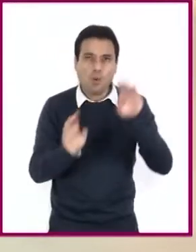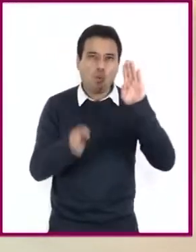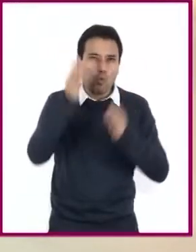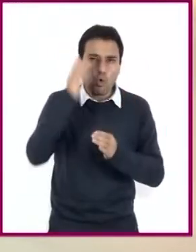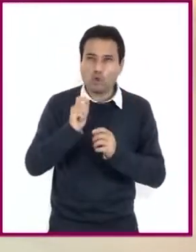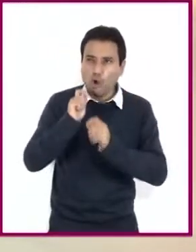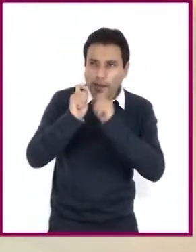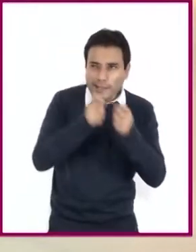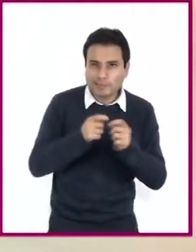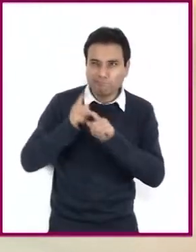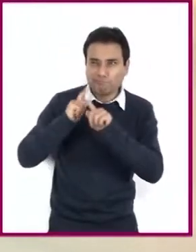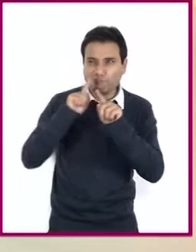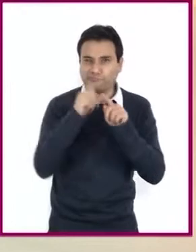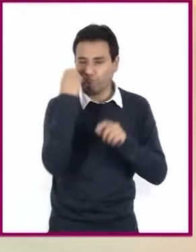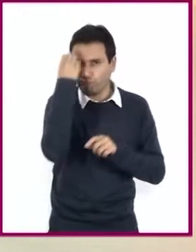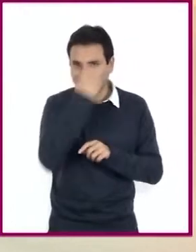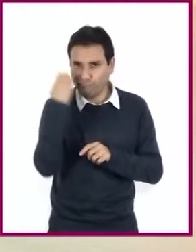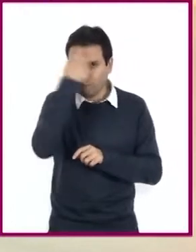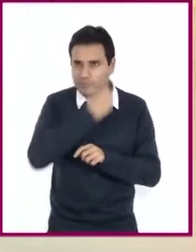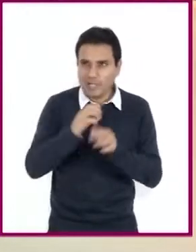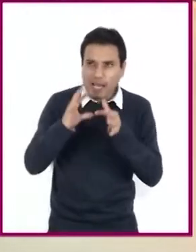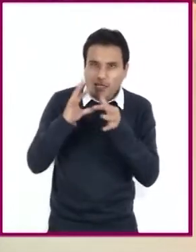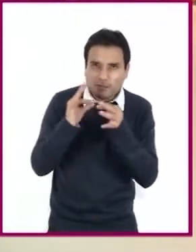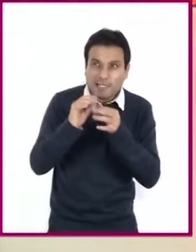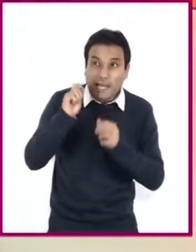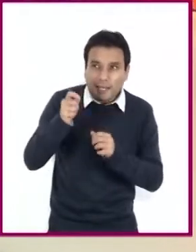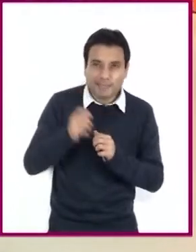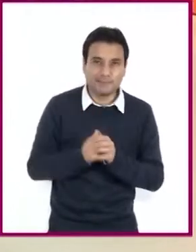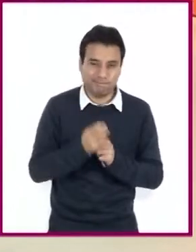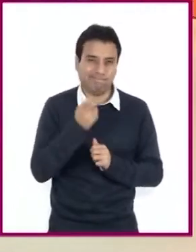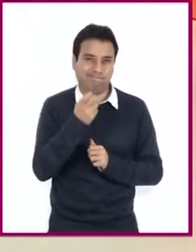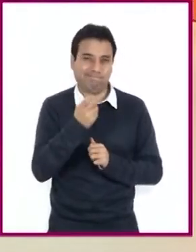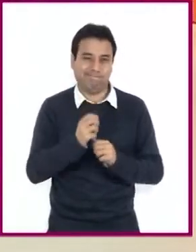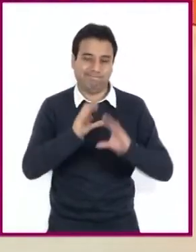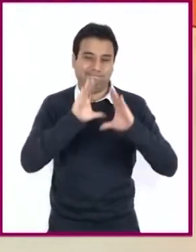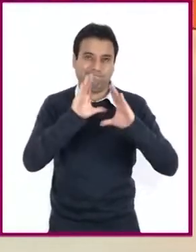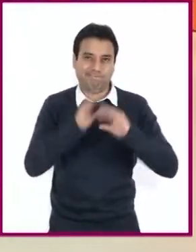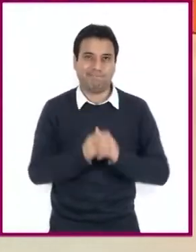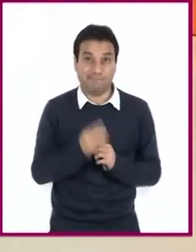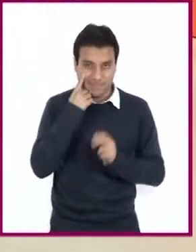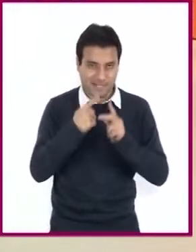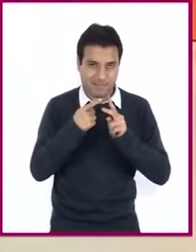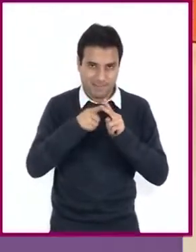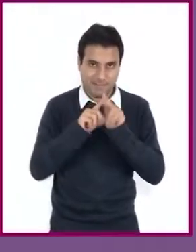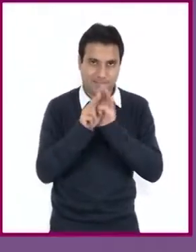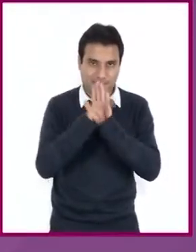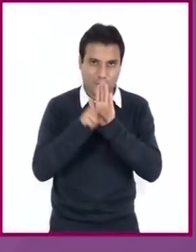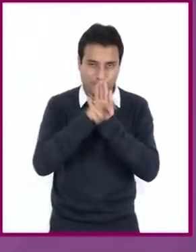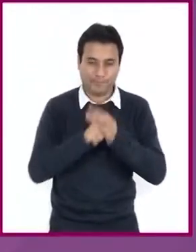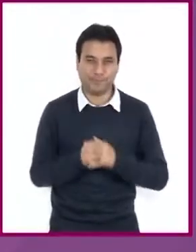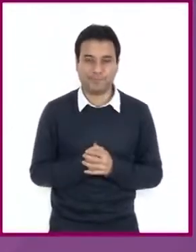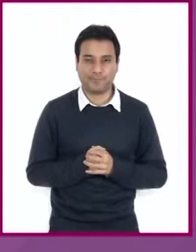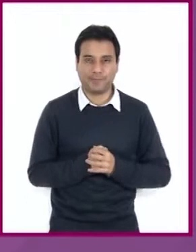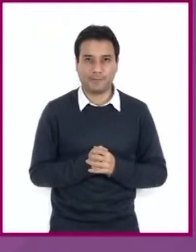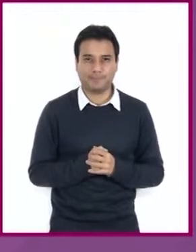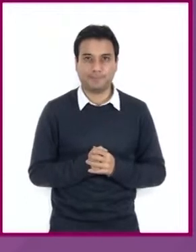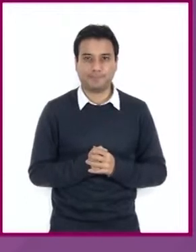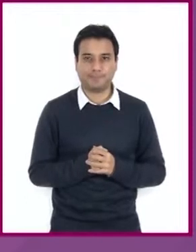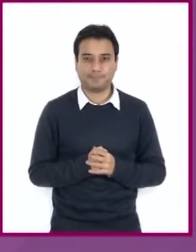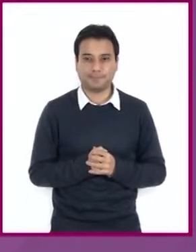para encontrar la explicación de diversos fenómenos naturales. Corre video.